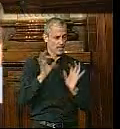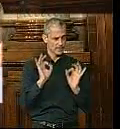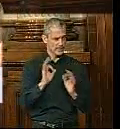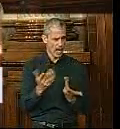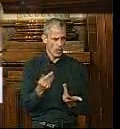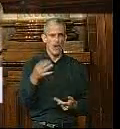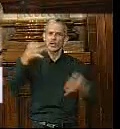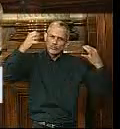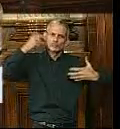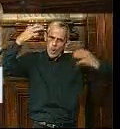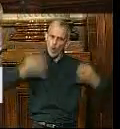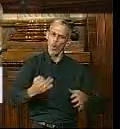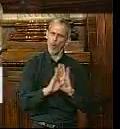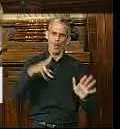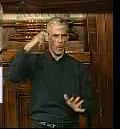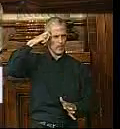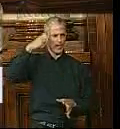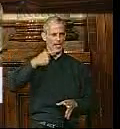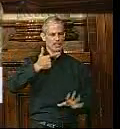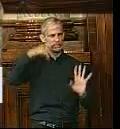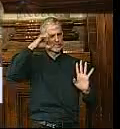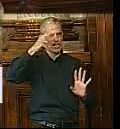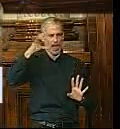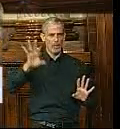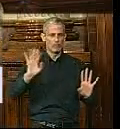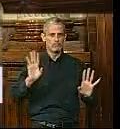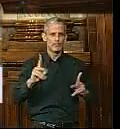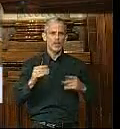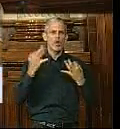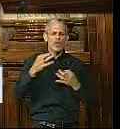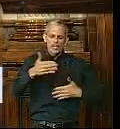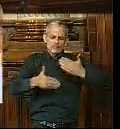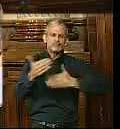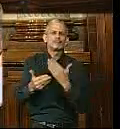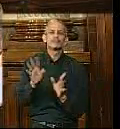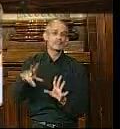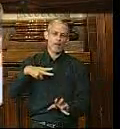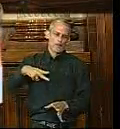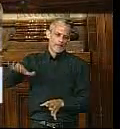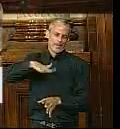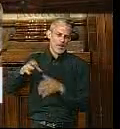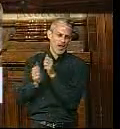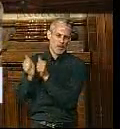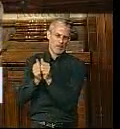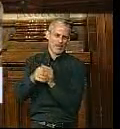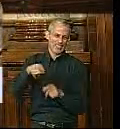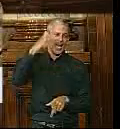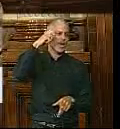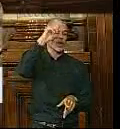con discapacidad, creo que el sector sobre el que más hay que avanzar es sobre el sector privado. Y por eso me